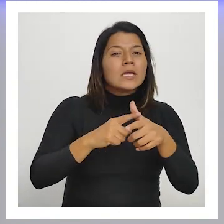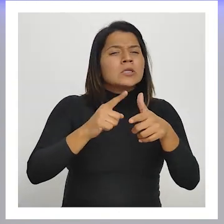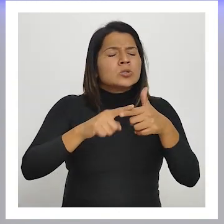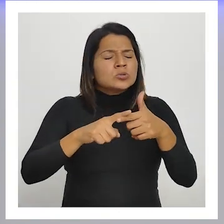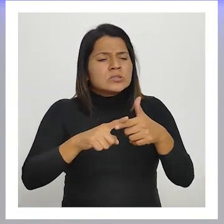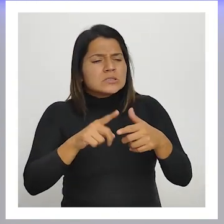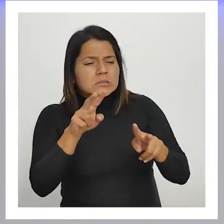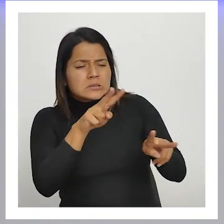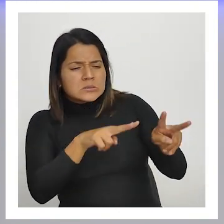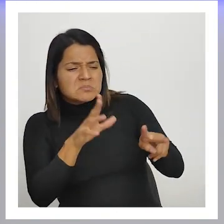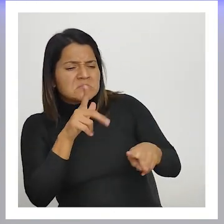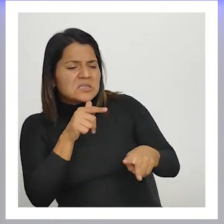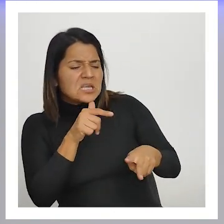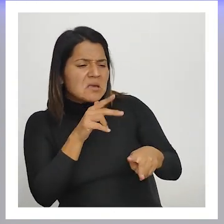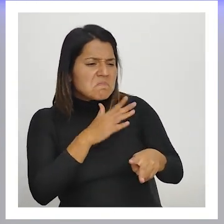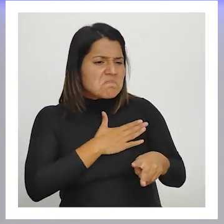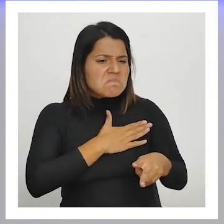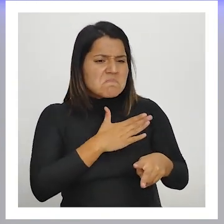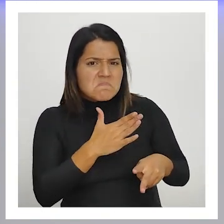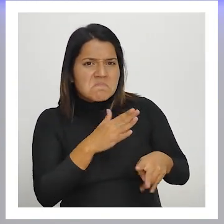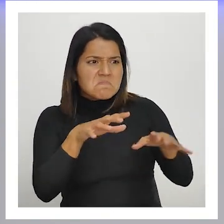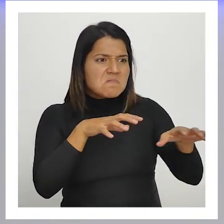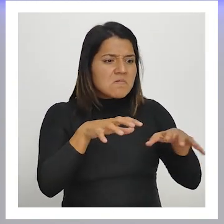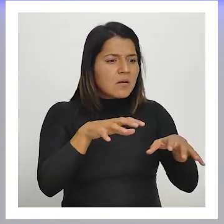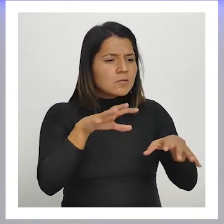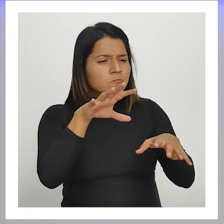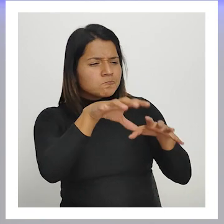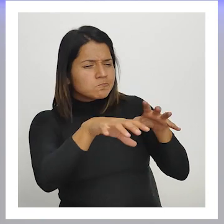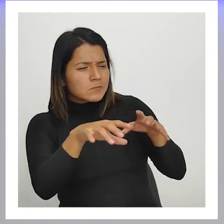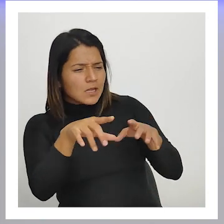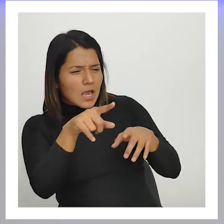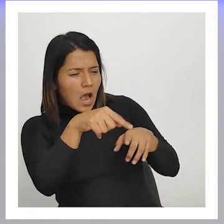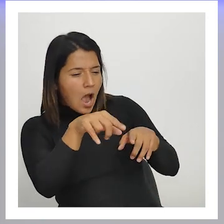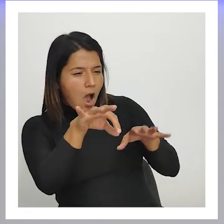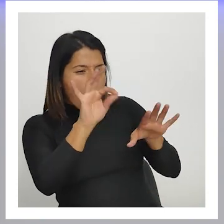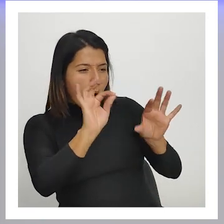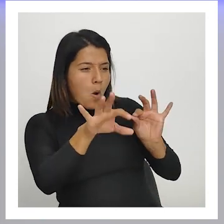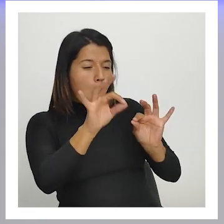trabajar con ellos en acciones específicas que nos ayuden a potenciar